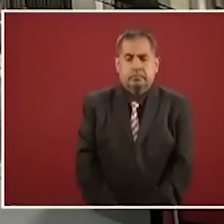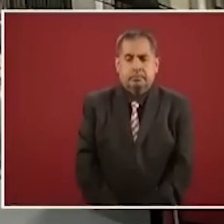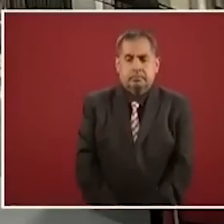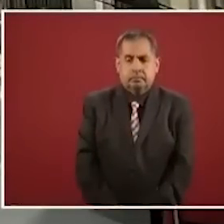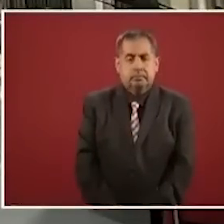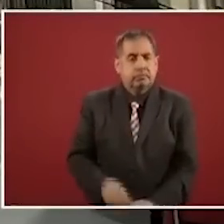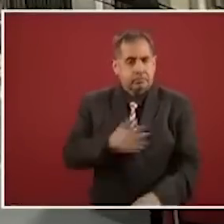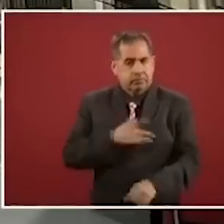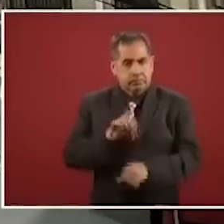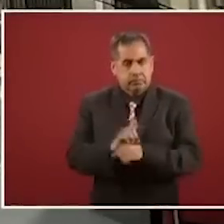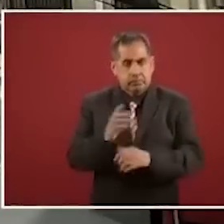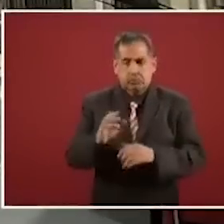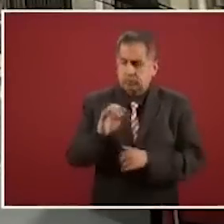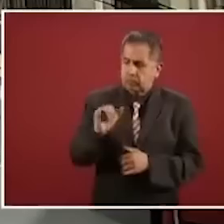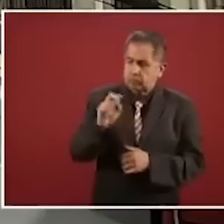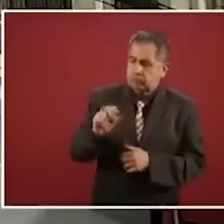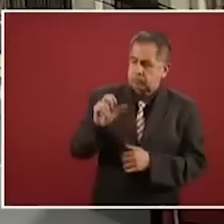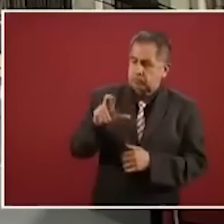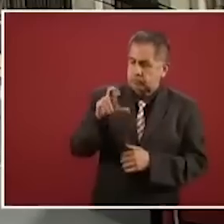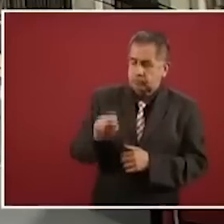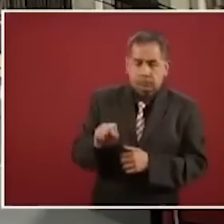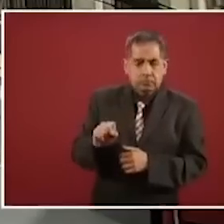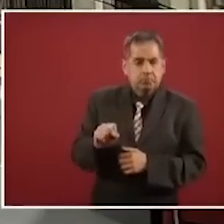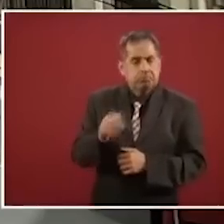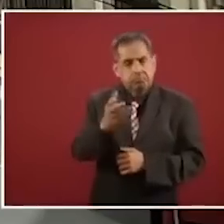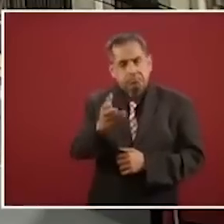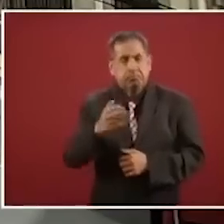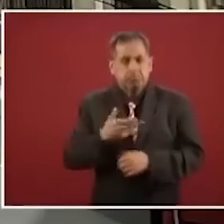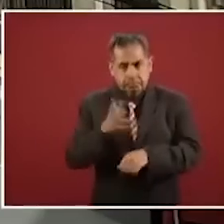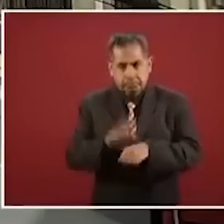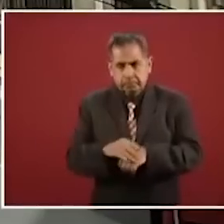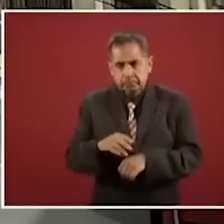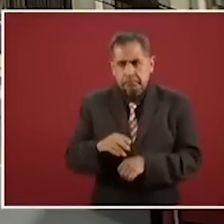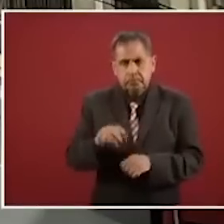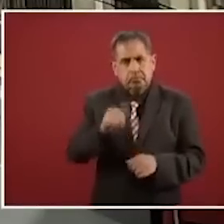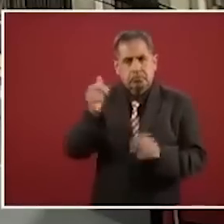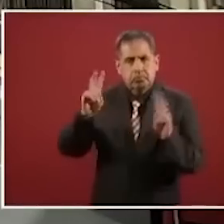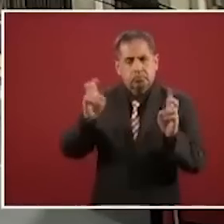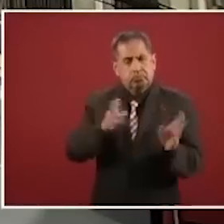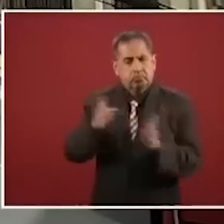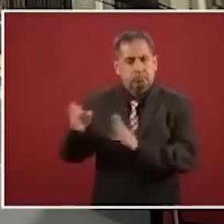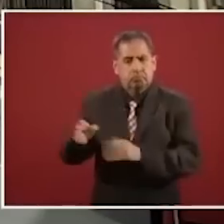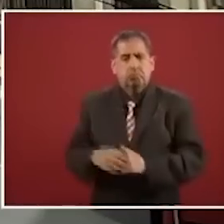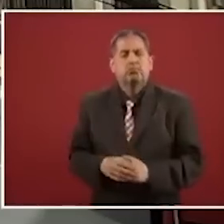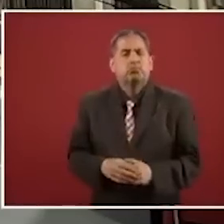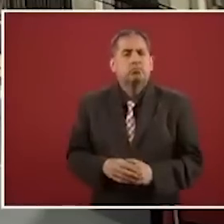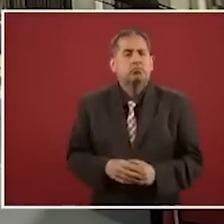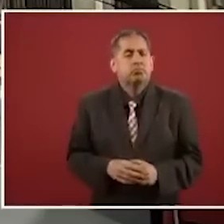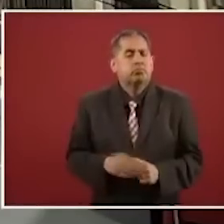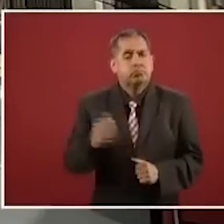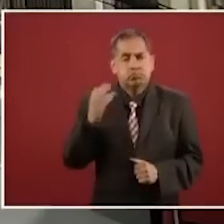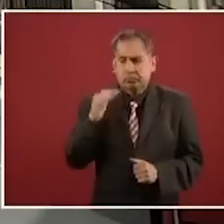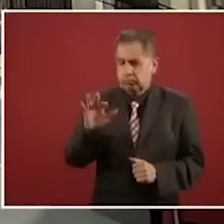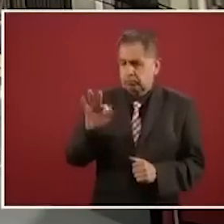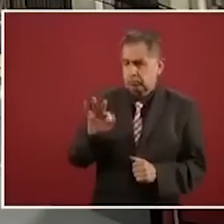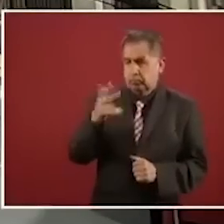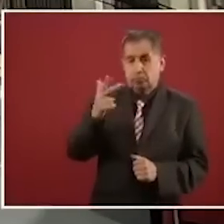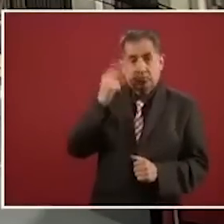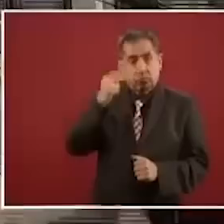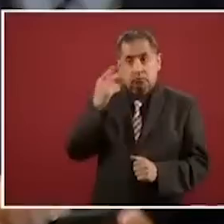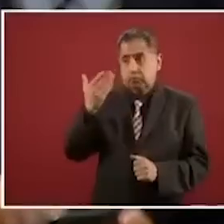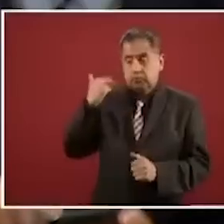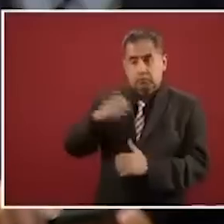Sí, buenos días, canciller. Juan Carlos Machorra, del portal Expo. Si me permite rápido en otro tema, hace 48 horas terminó